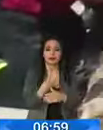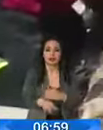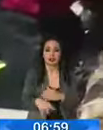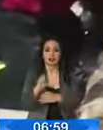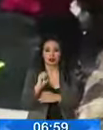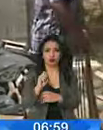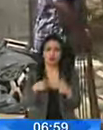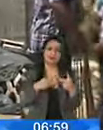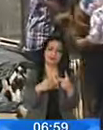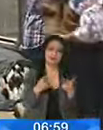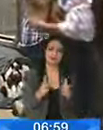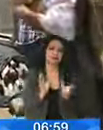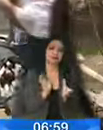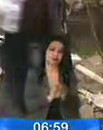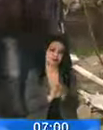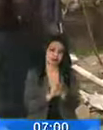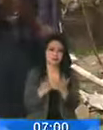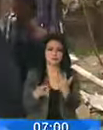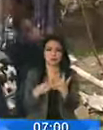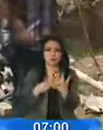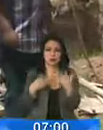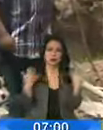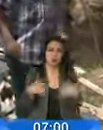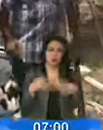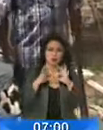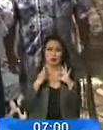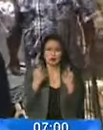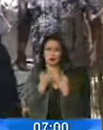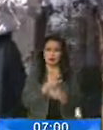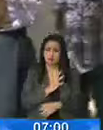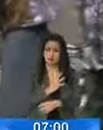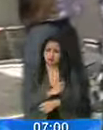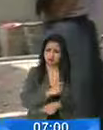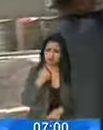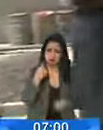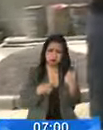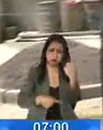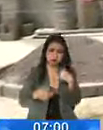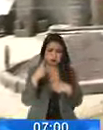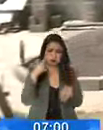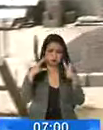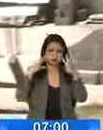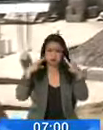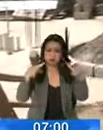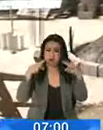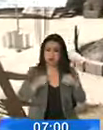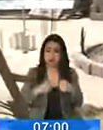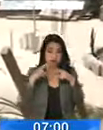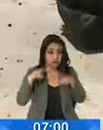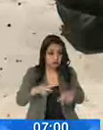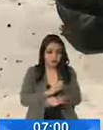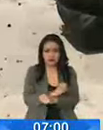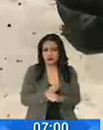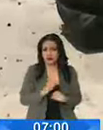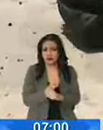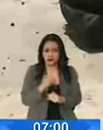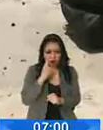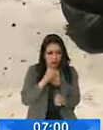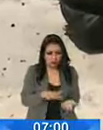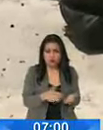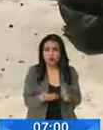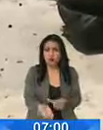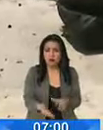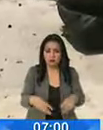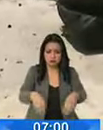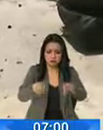viuda. En el lugar se vivieron escenas desgarradoras. Los allegados no podían creerlo lo que estaban viendo. Un cuerpo tapado con una